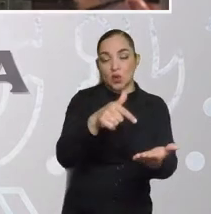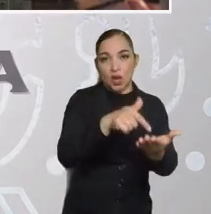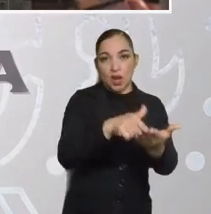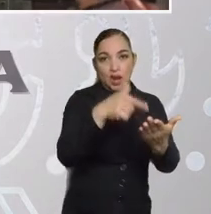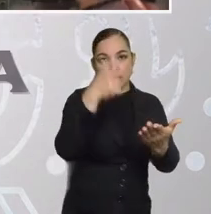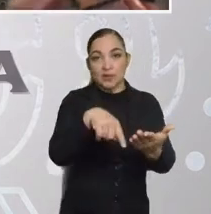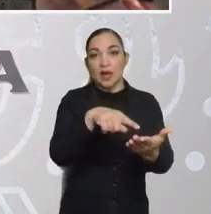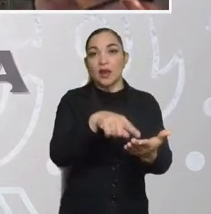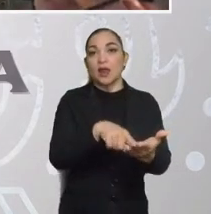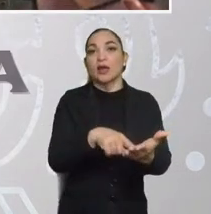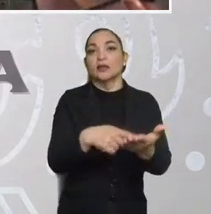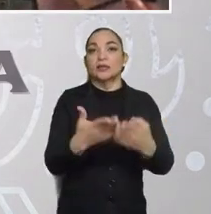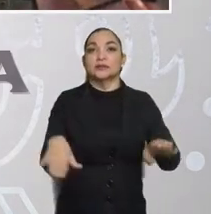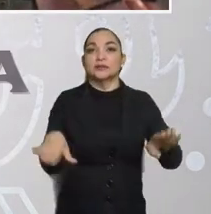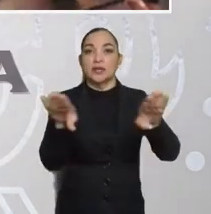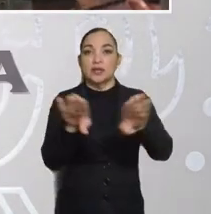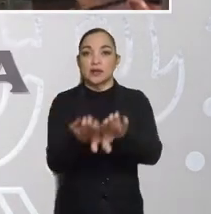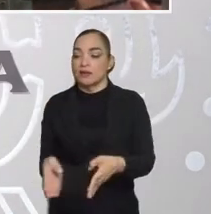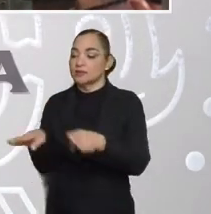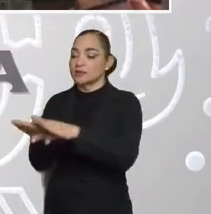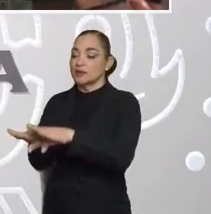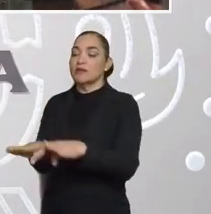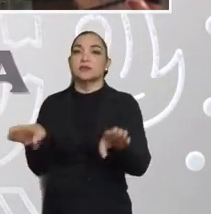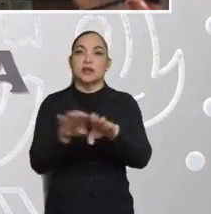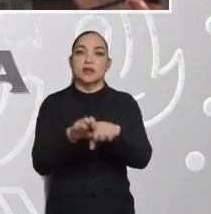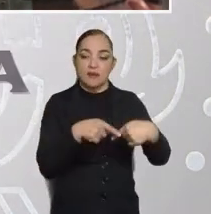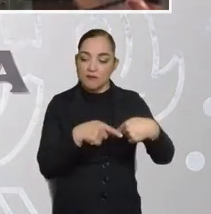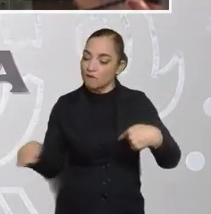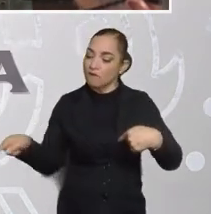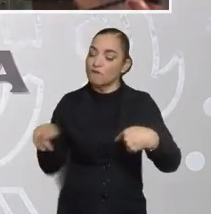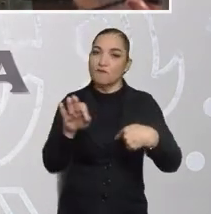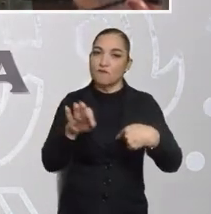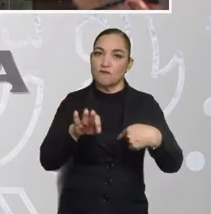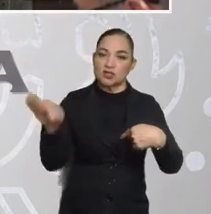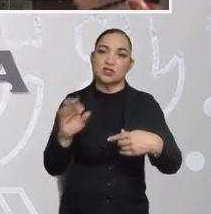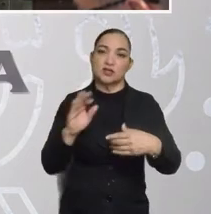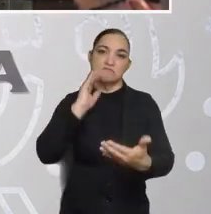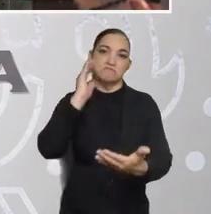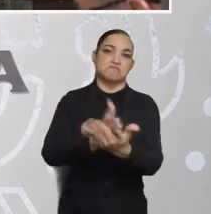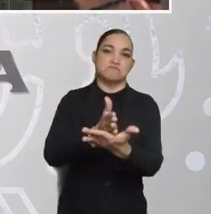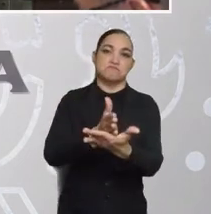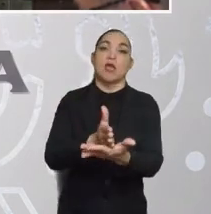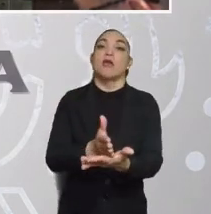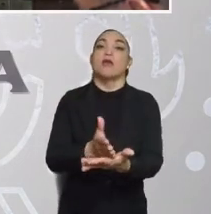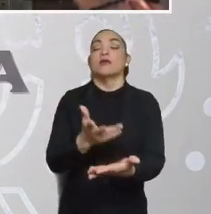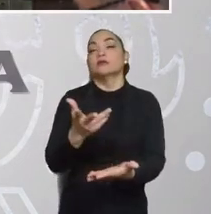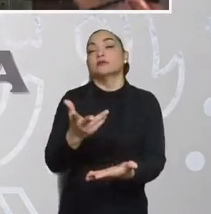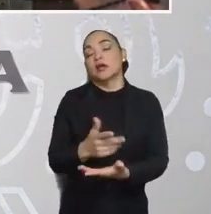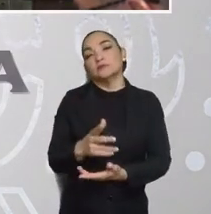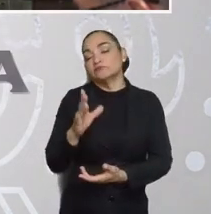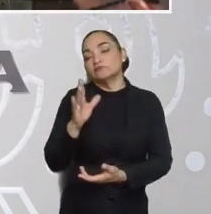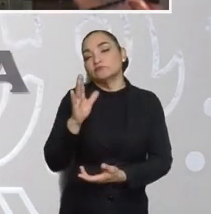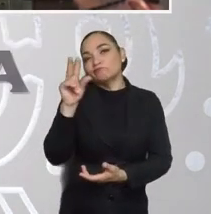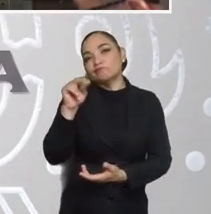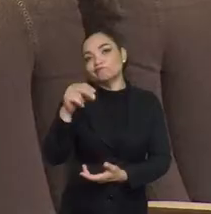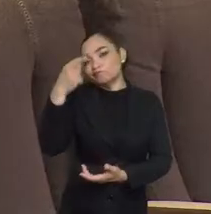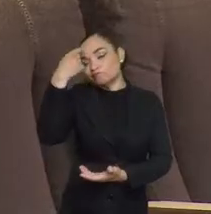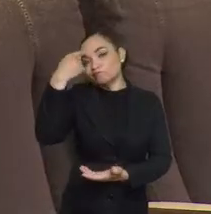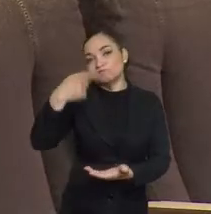ya cerraron su plazo límite y ya no recibieron, no creo que no recibieran los pagos, pues, pero pues no lo